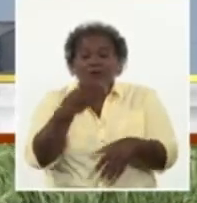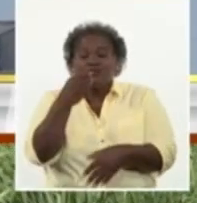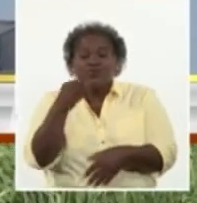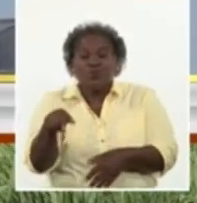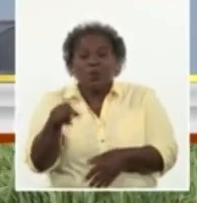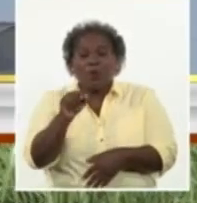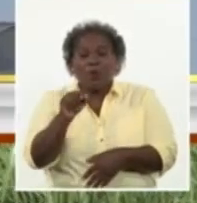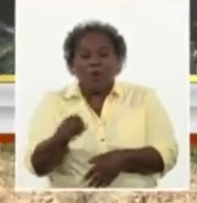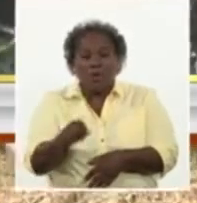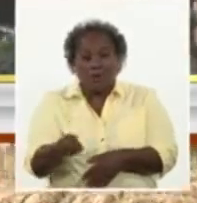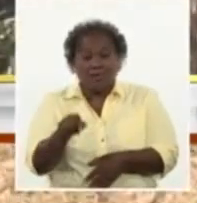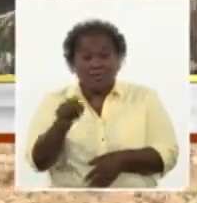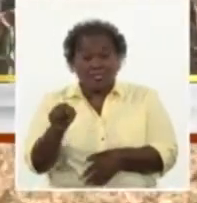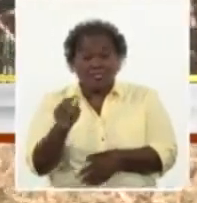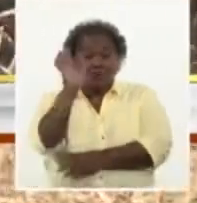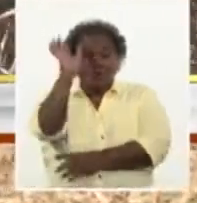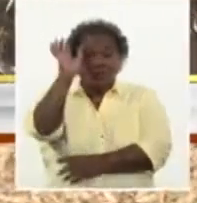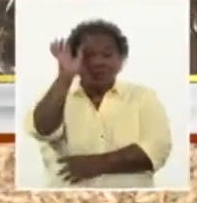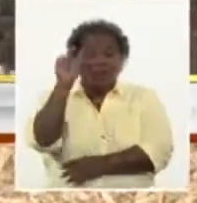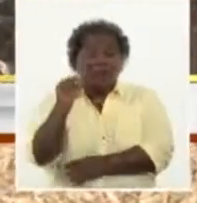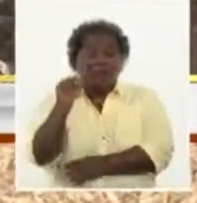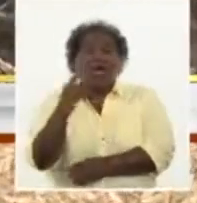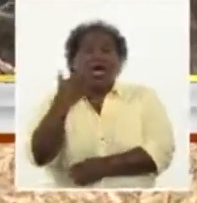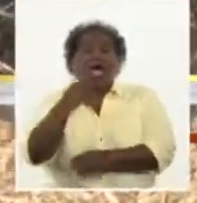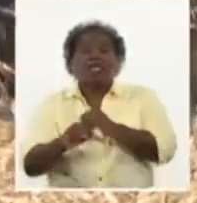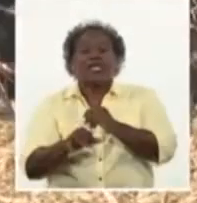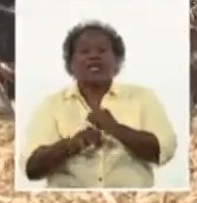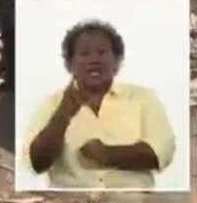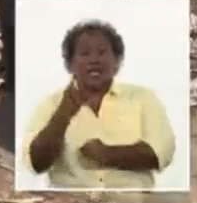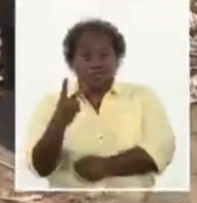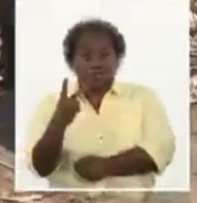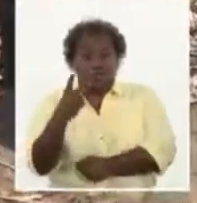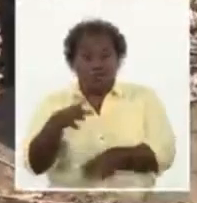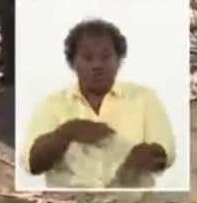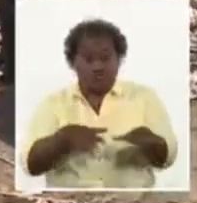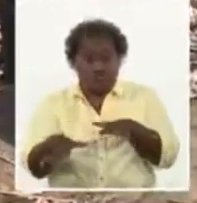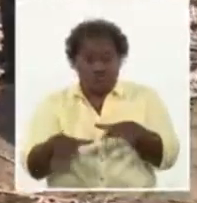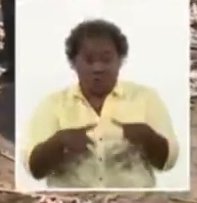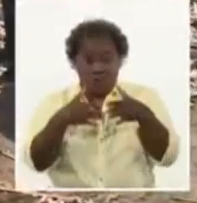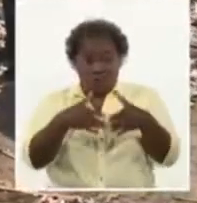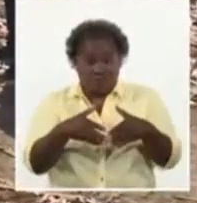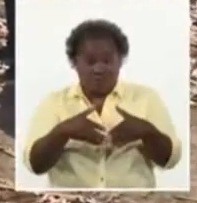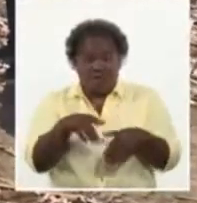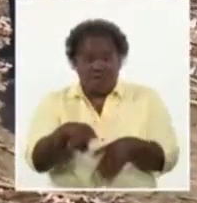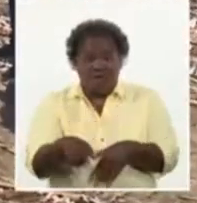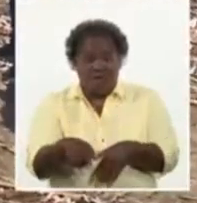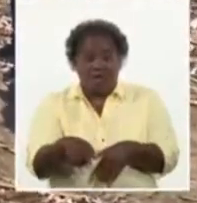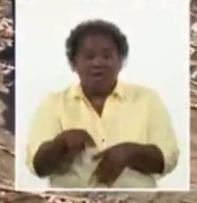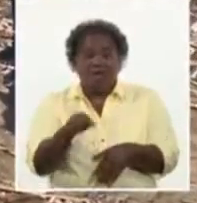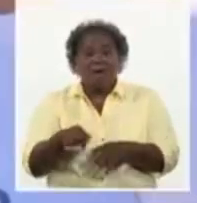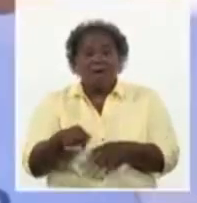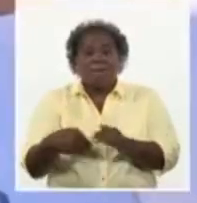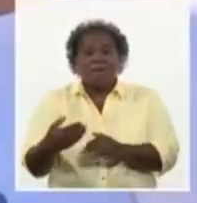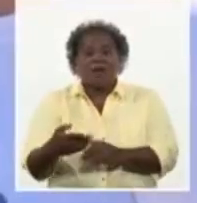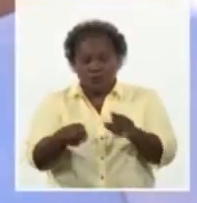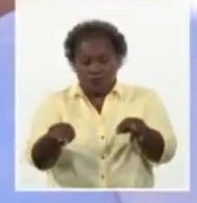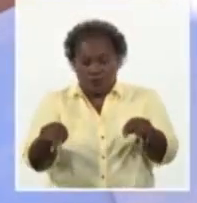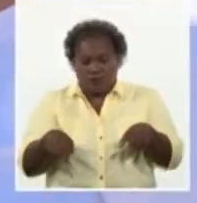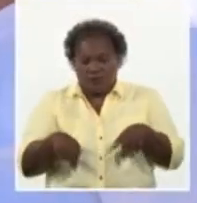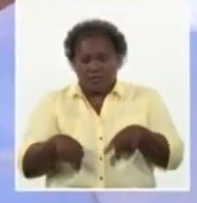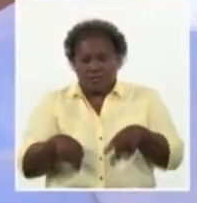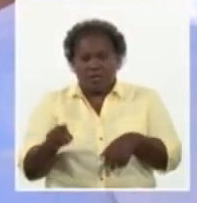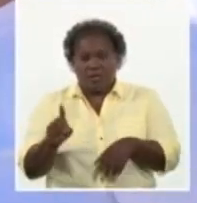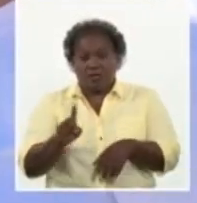central Arquímedes Colina, uno de los dos activos en Granma. Su escenario va más allá de una oficina.